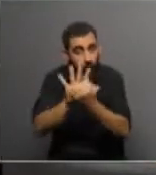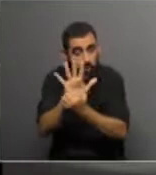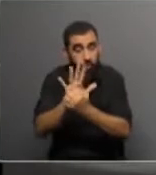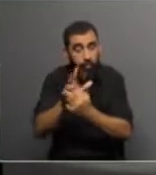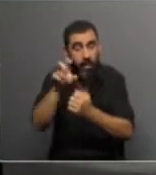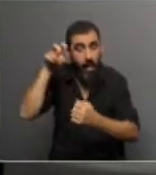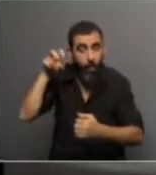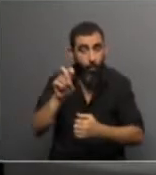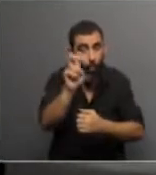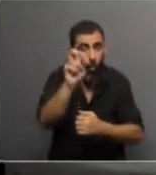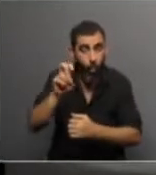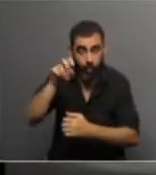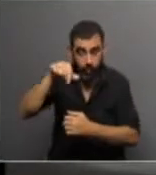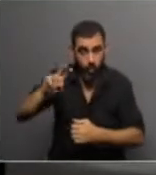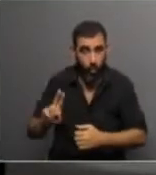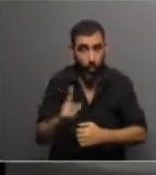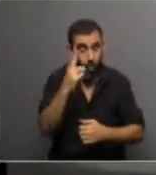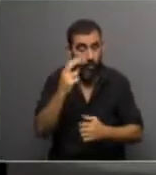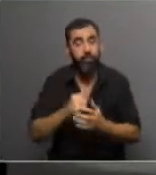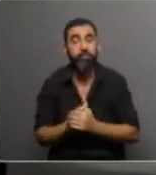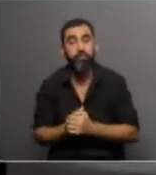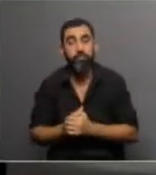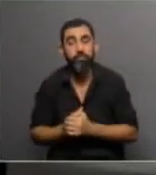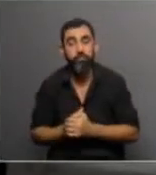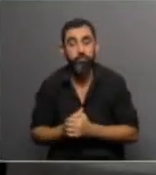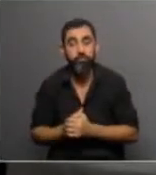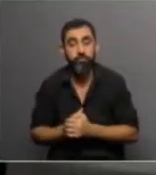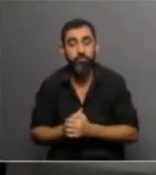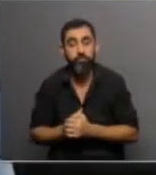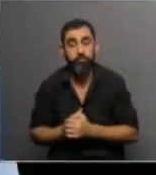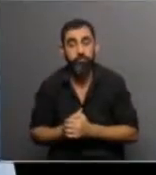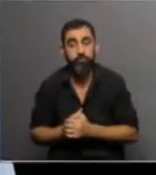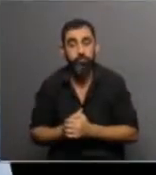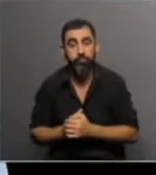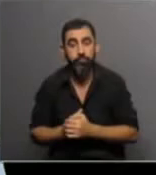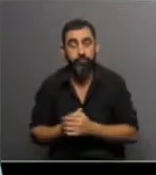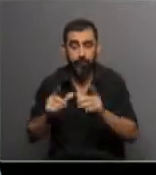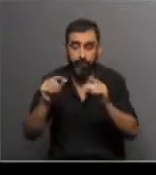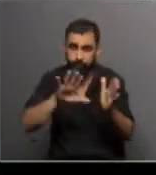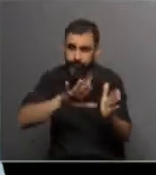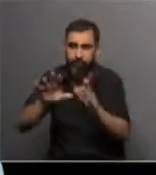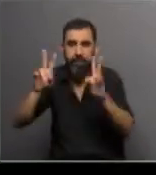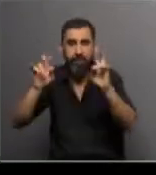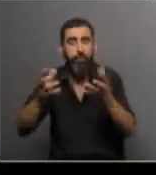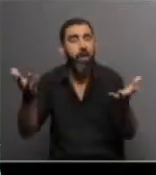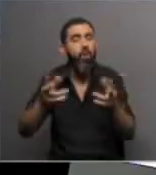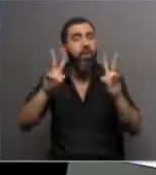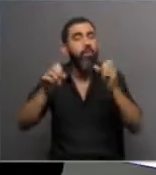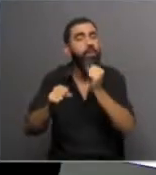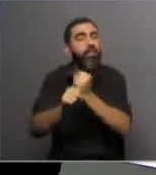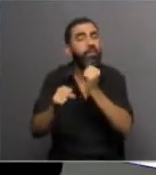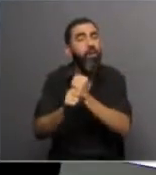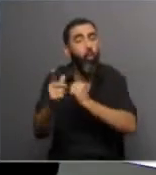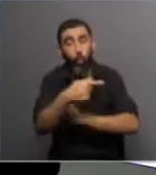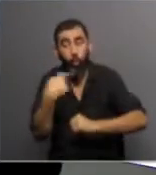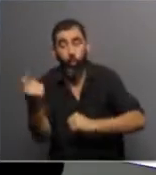Esas son como las tres grandes patas del proyecto. Está bien. Adriana, dejamos por un poquito los murciélagos y nos metemos a lo que ha sido la tarea de ustedes en